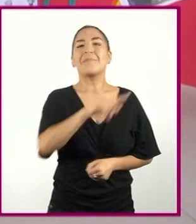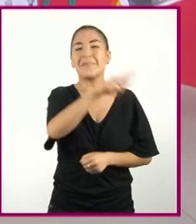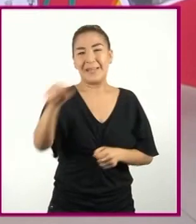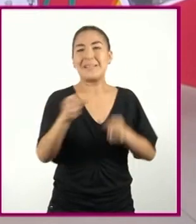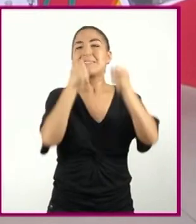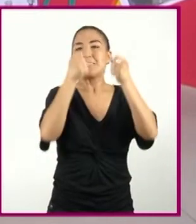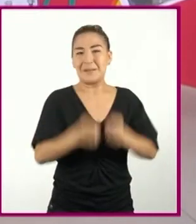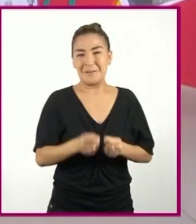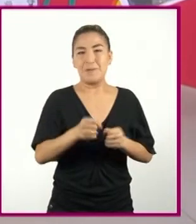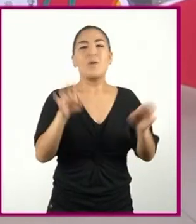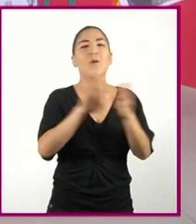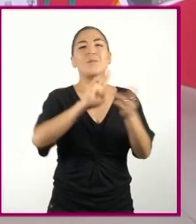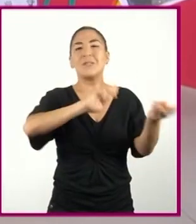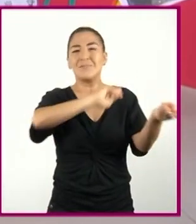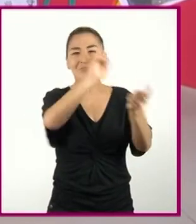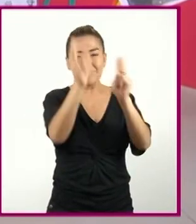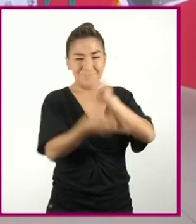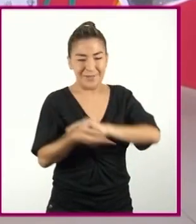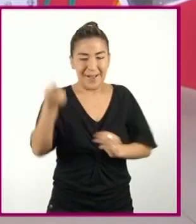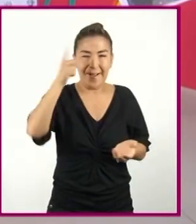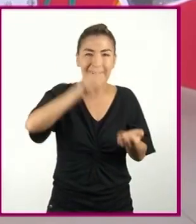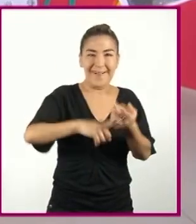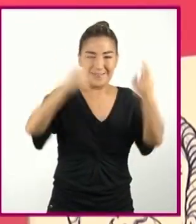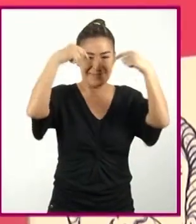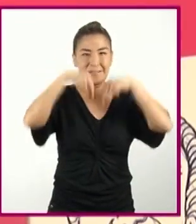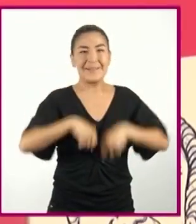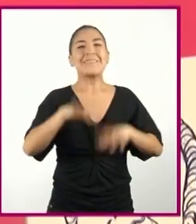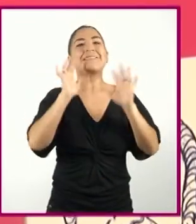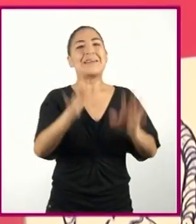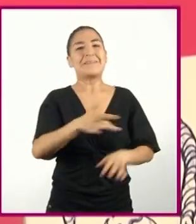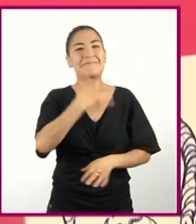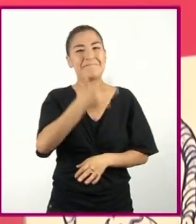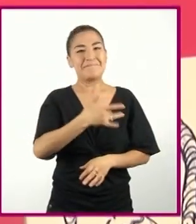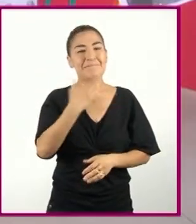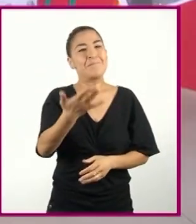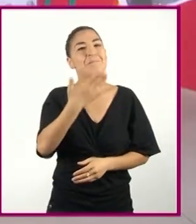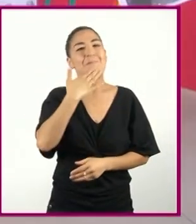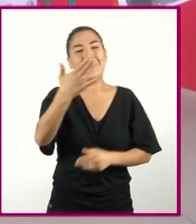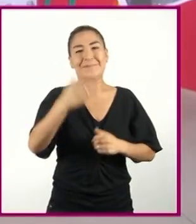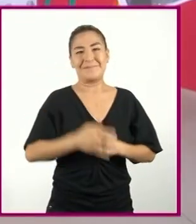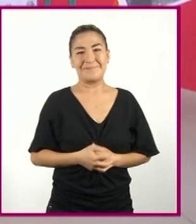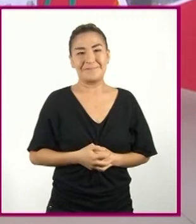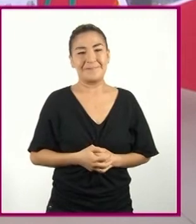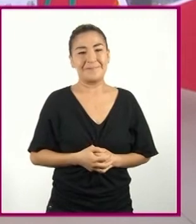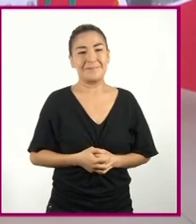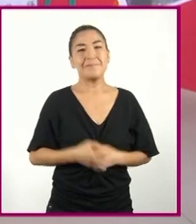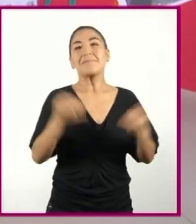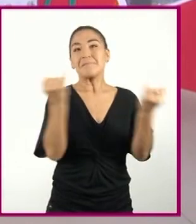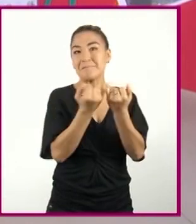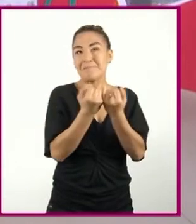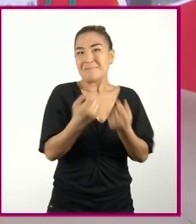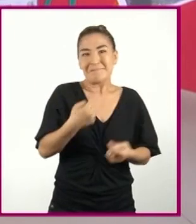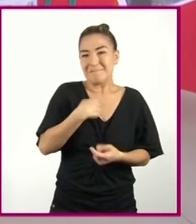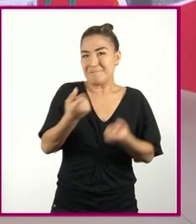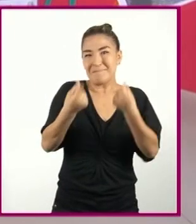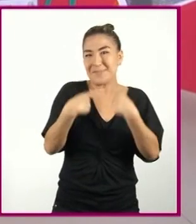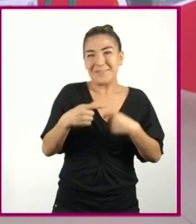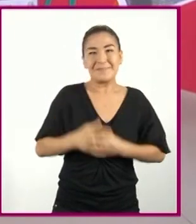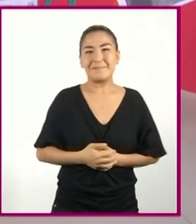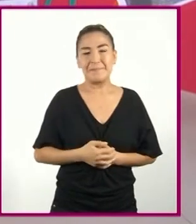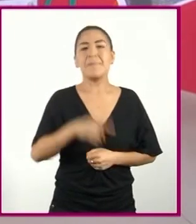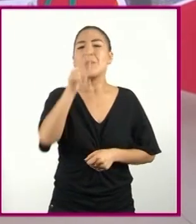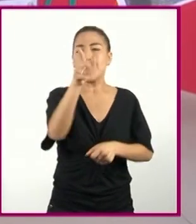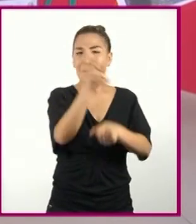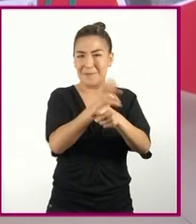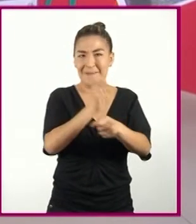Seguramente su universo interno ha quedado espectacular, así como el nuestro. Inviten